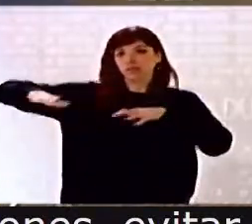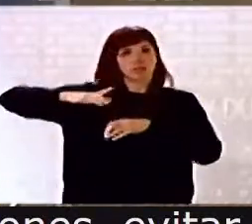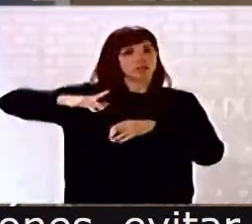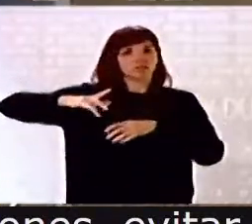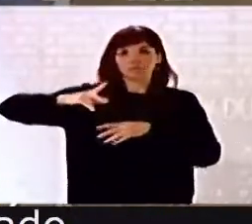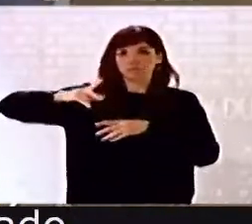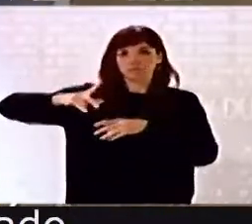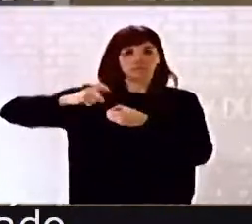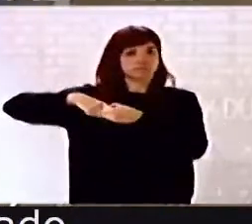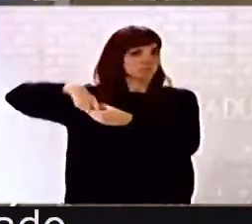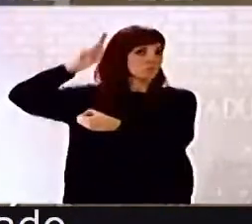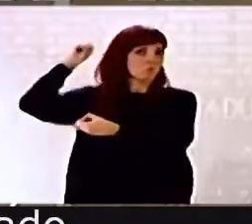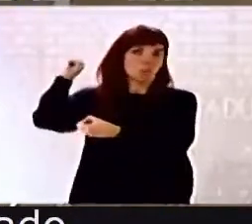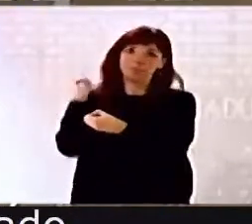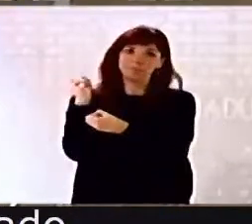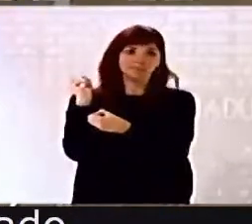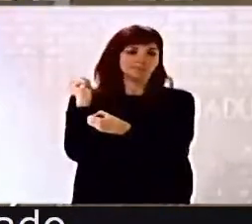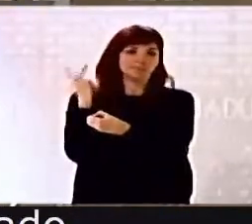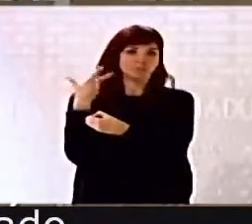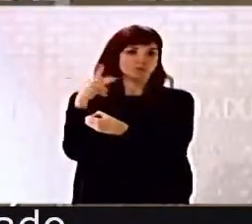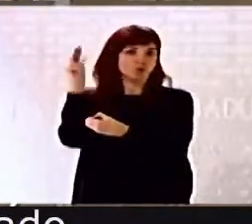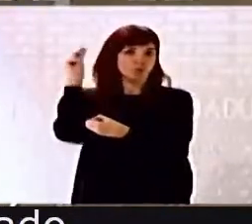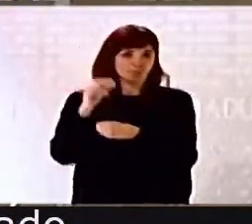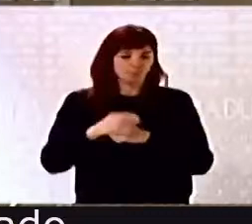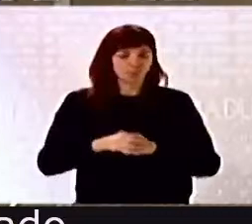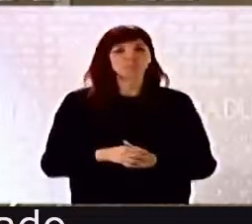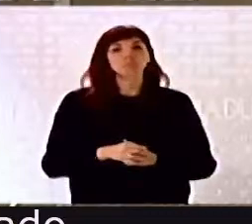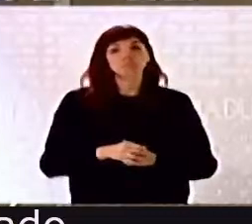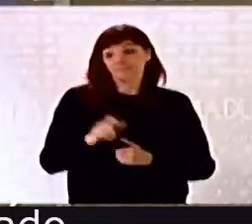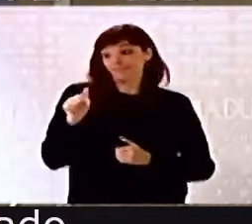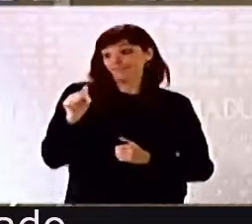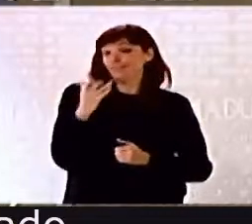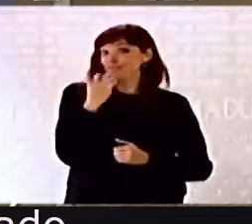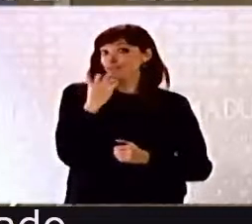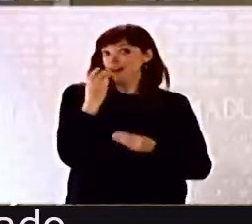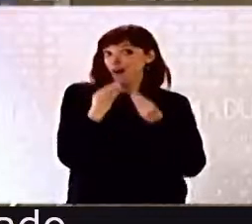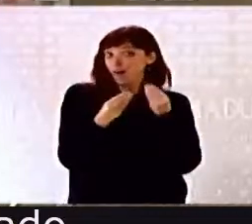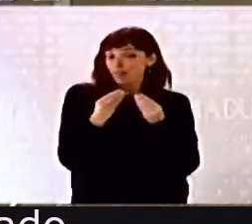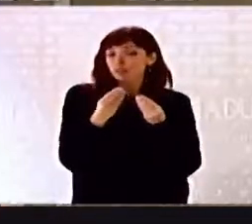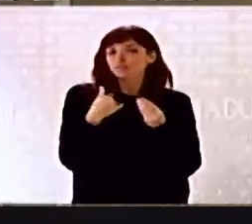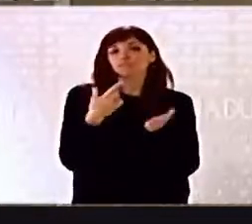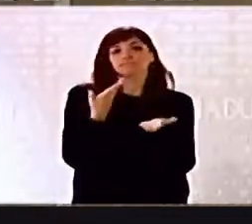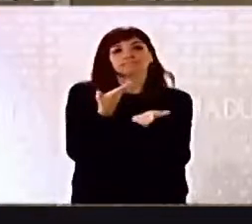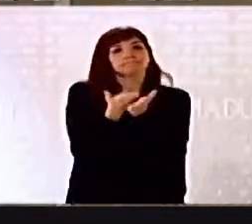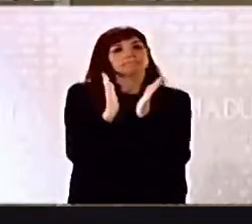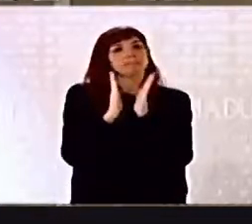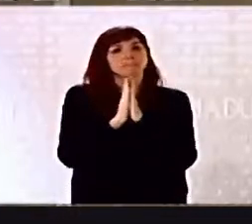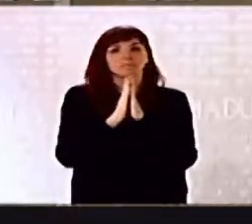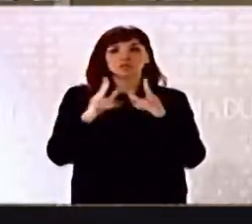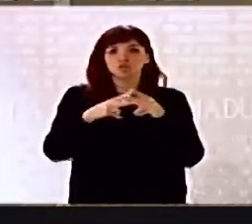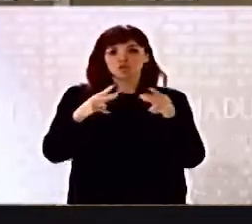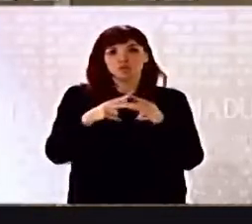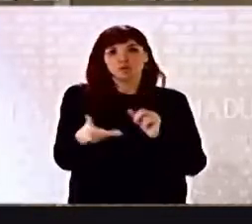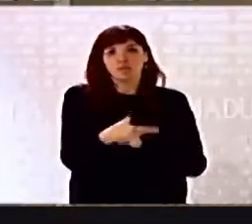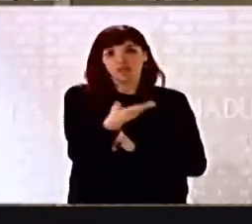Huir del ocio no controlado. Y a eso apelo a la sociedad.